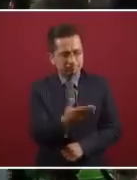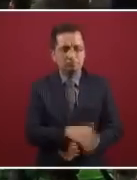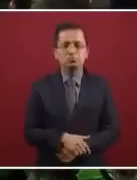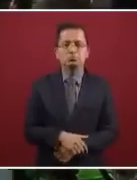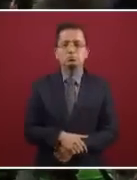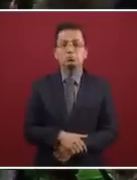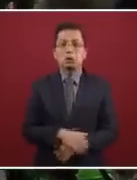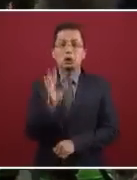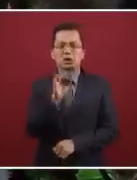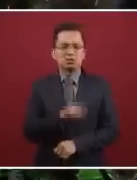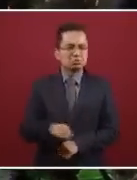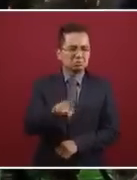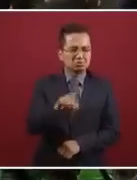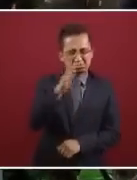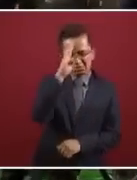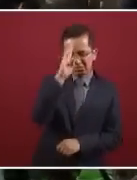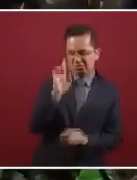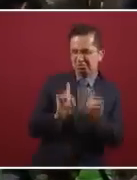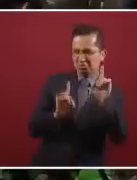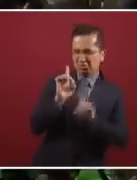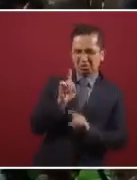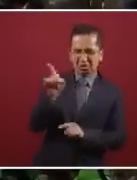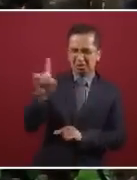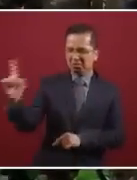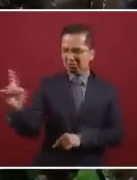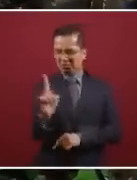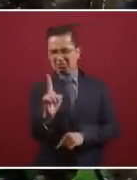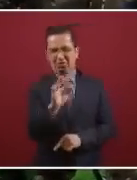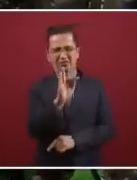fiscal si se dedica a perseguir a los delincuentes.